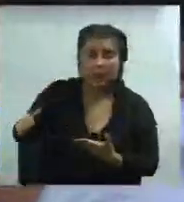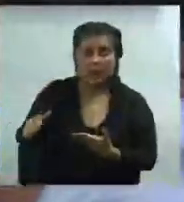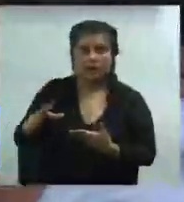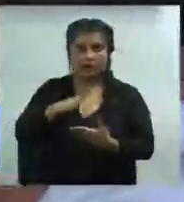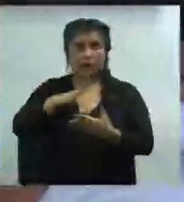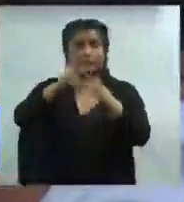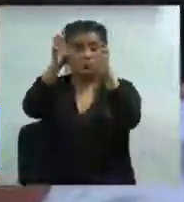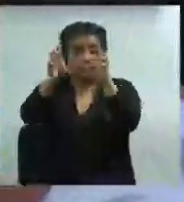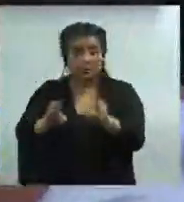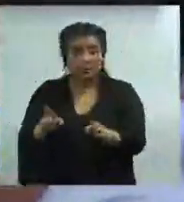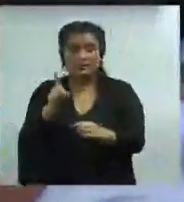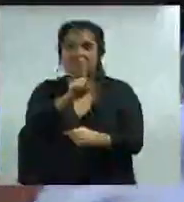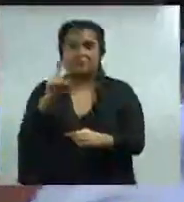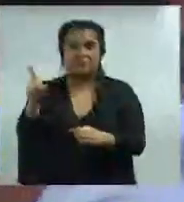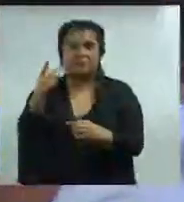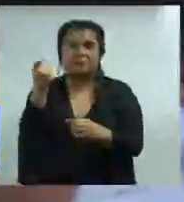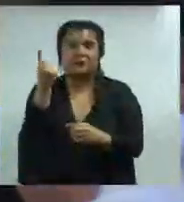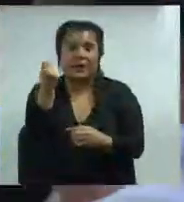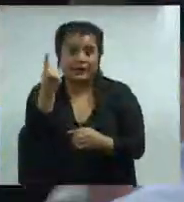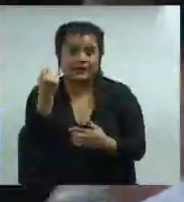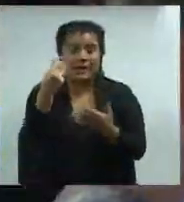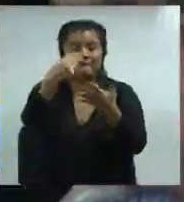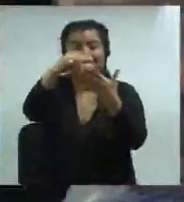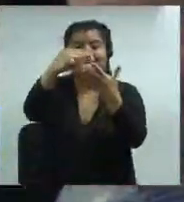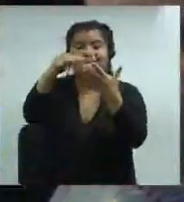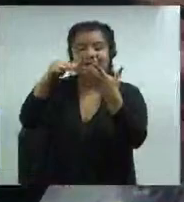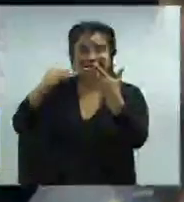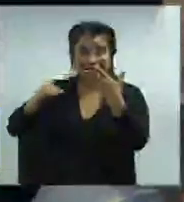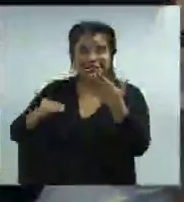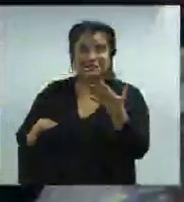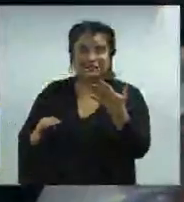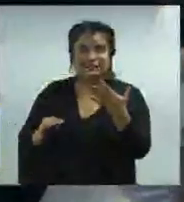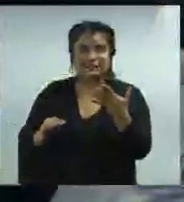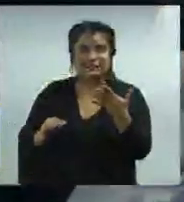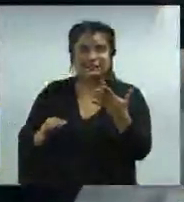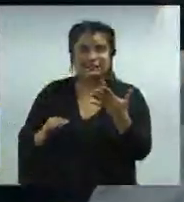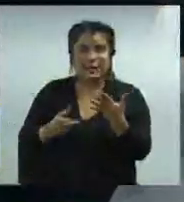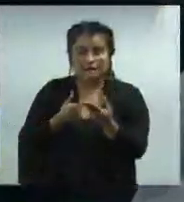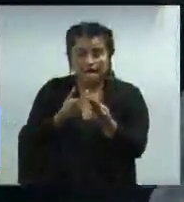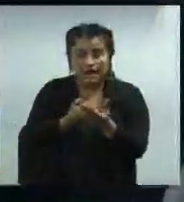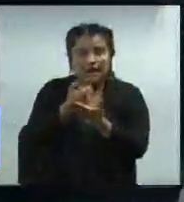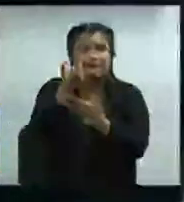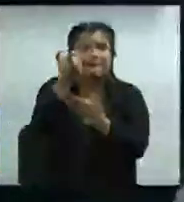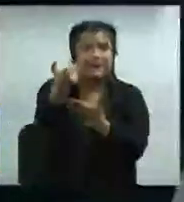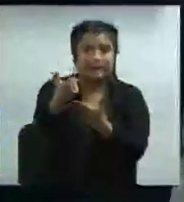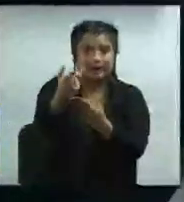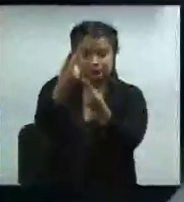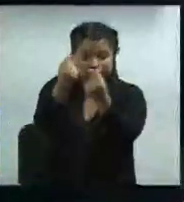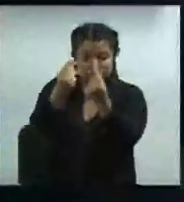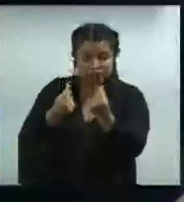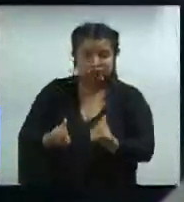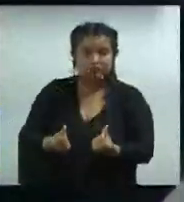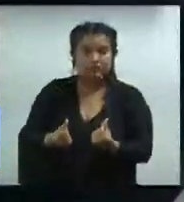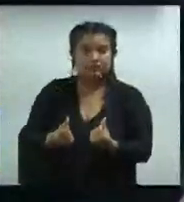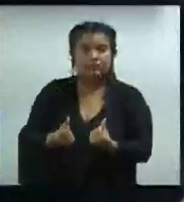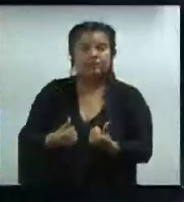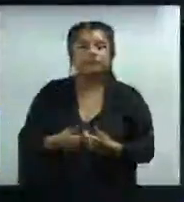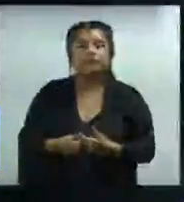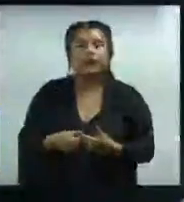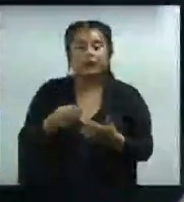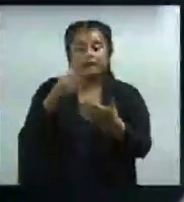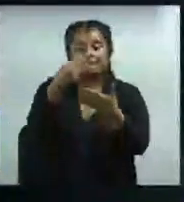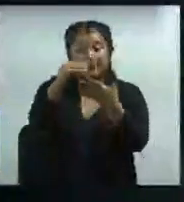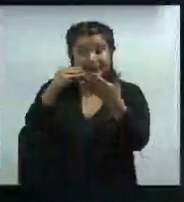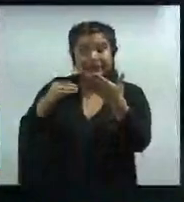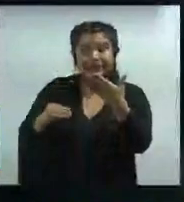personal, pero no está fluyendo el recurso. O sea, no está desembolsando finanzas. Y eso es,